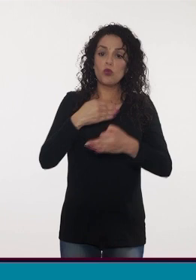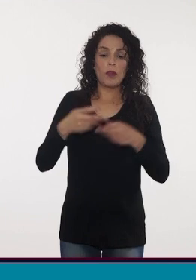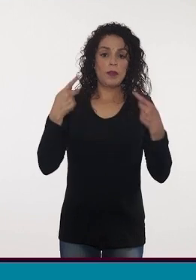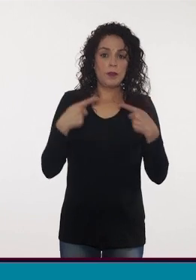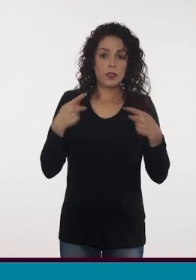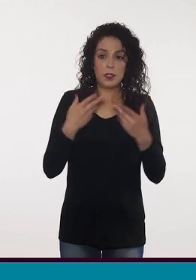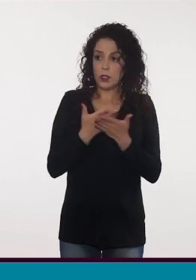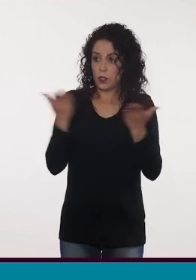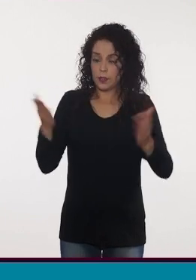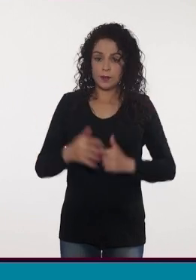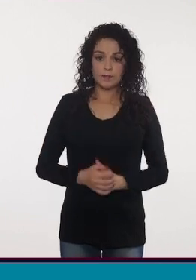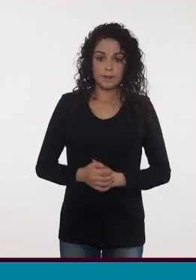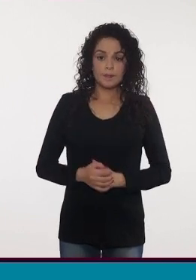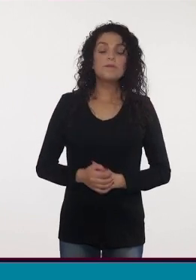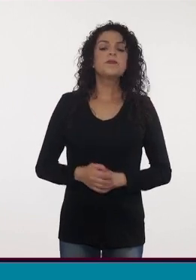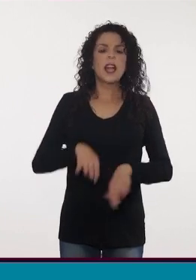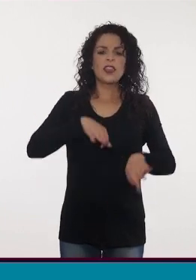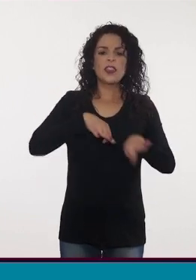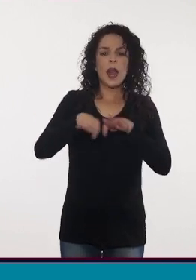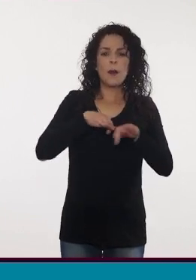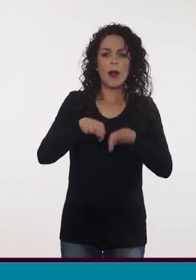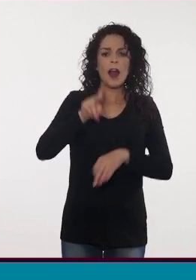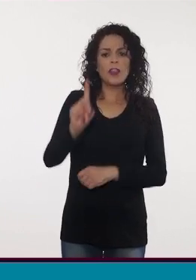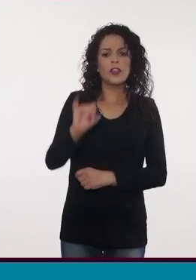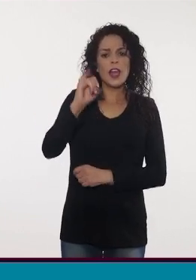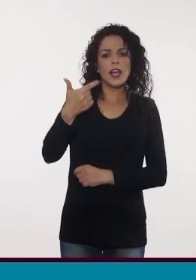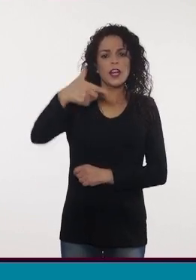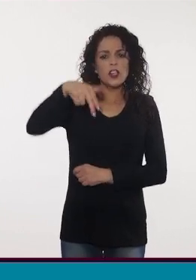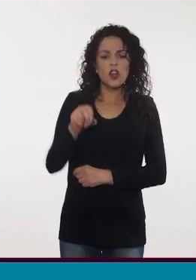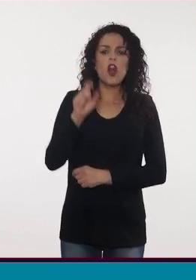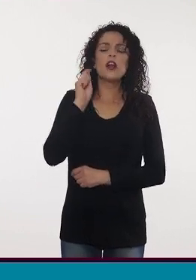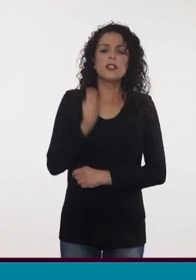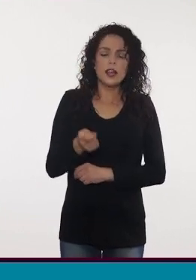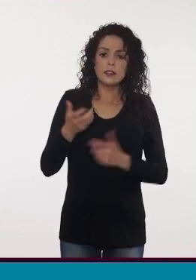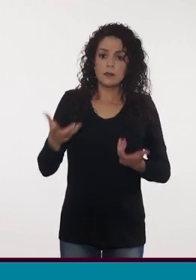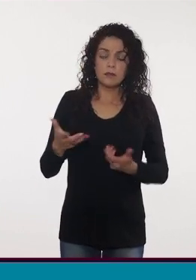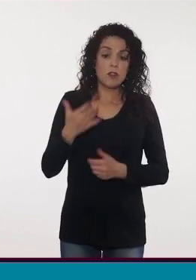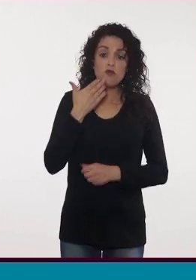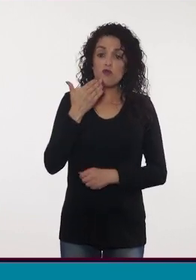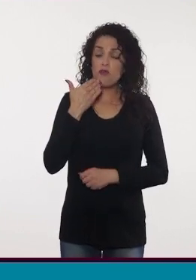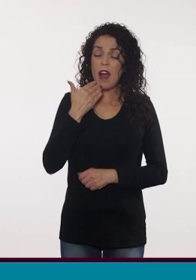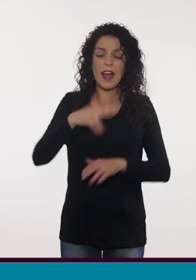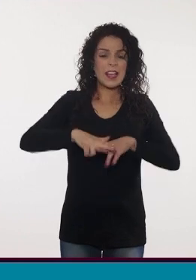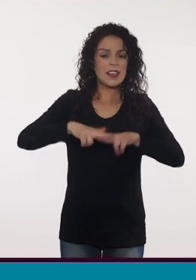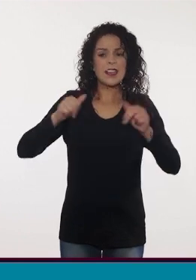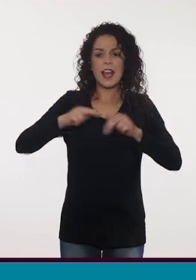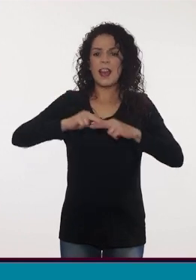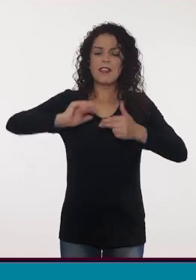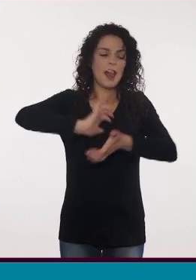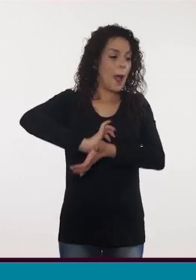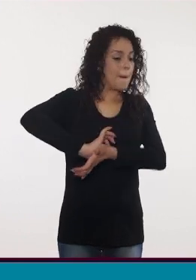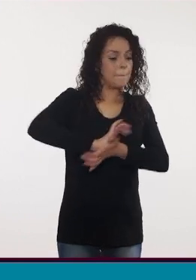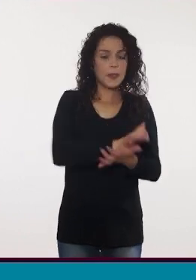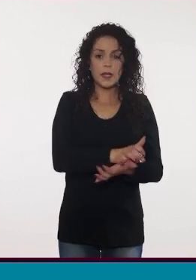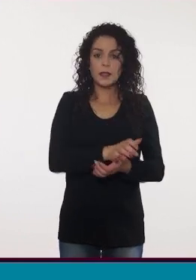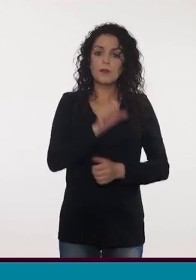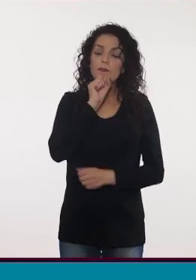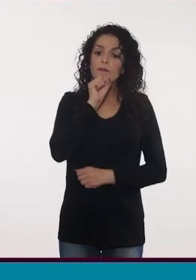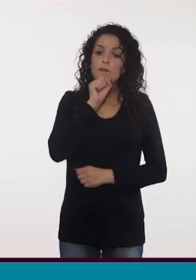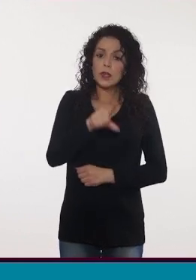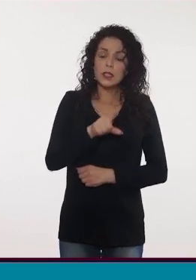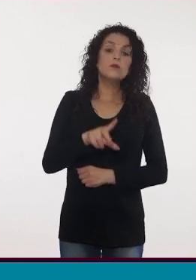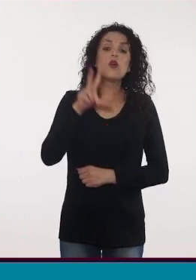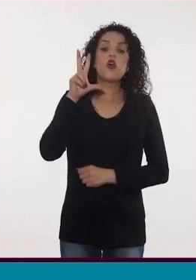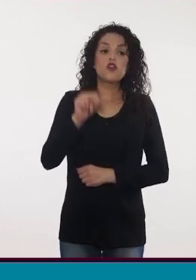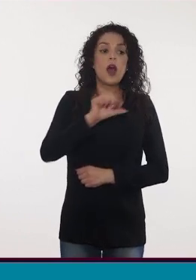laboral. Se entiende por trabajo digno aquel donde no ocurre ningún tipo de discriminación, y eso incluye la no